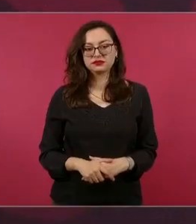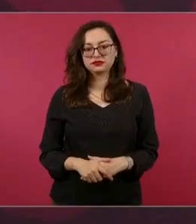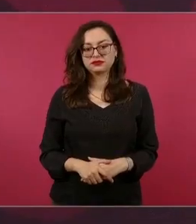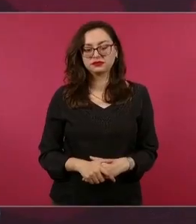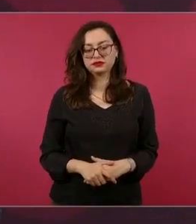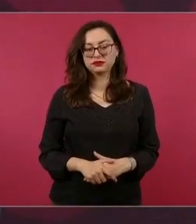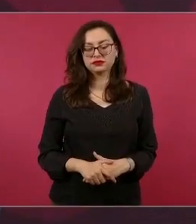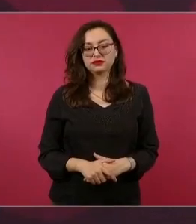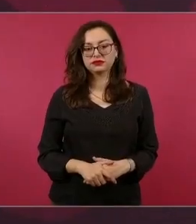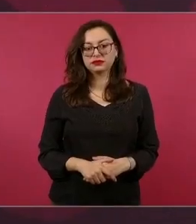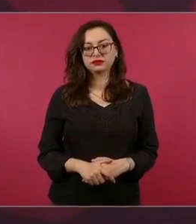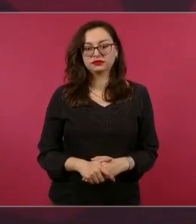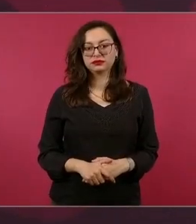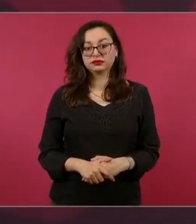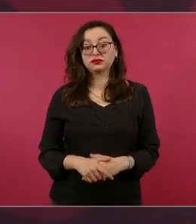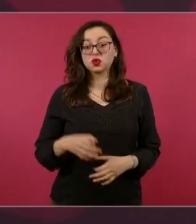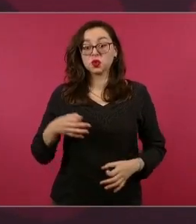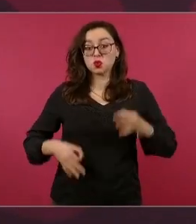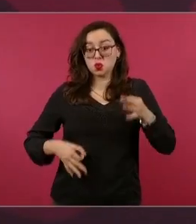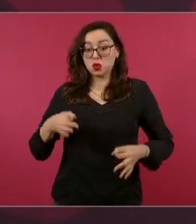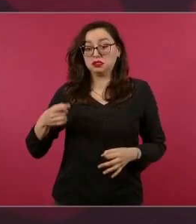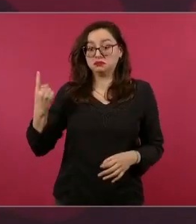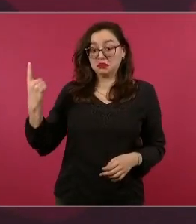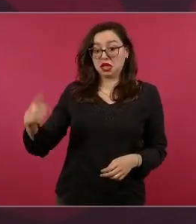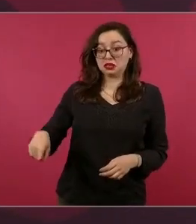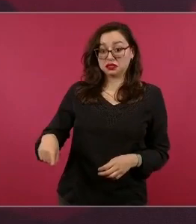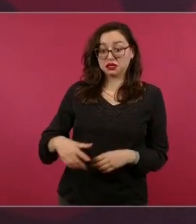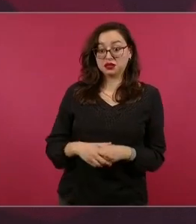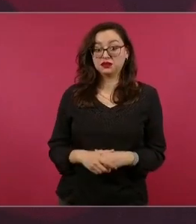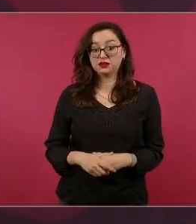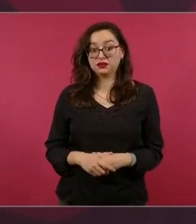casos en donde un juez ordena,